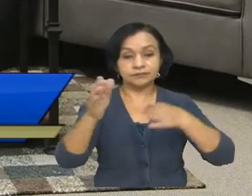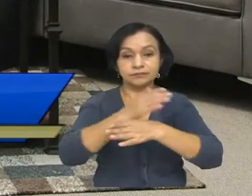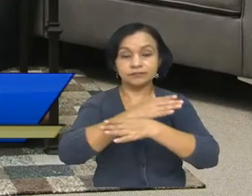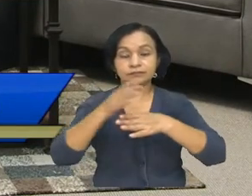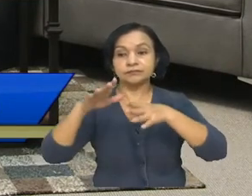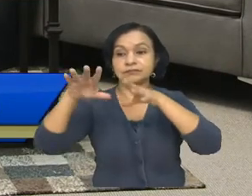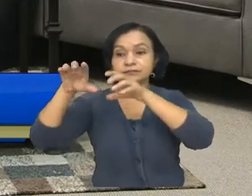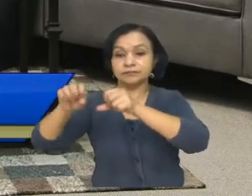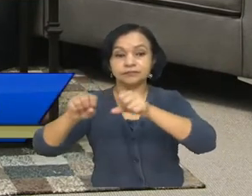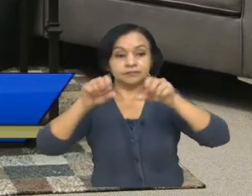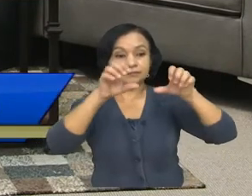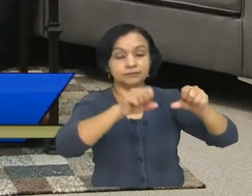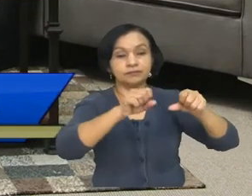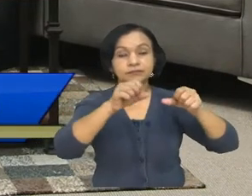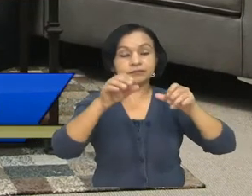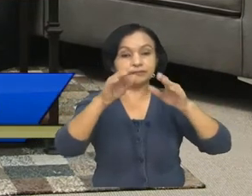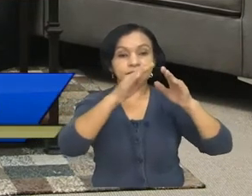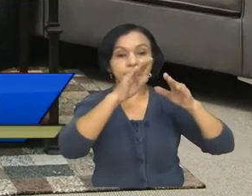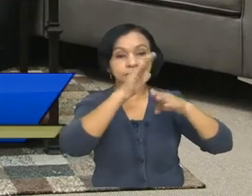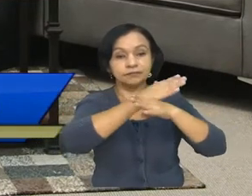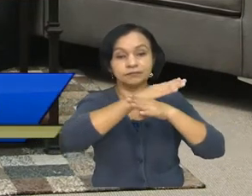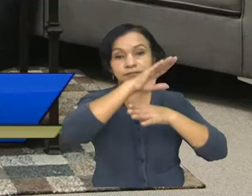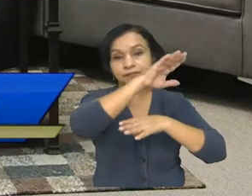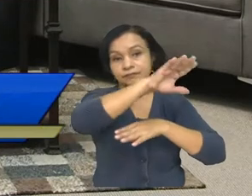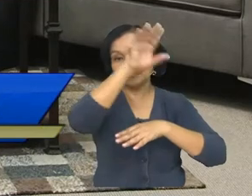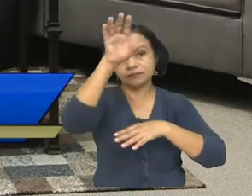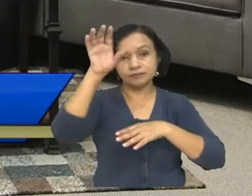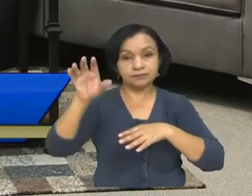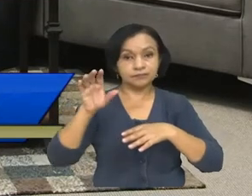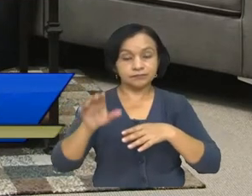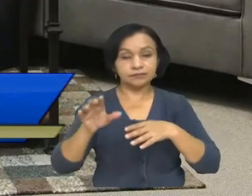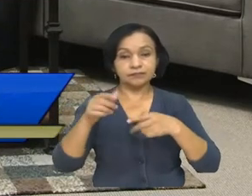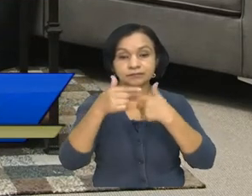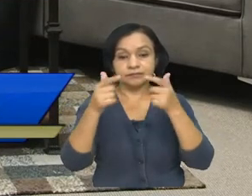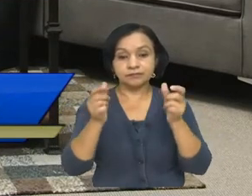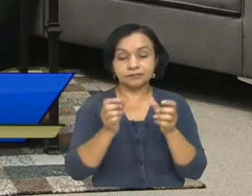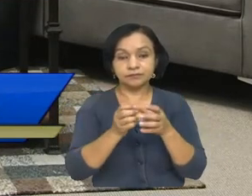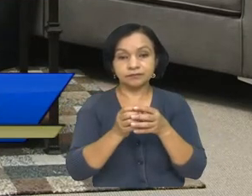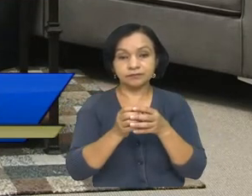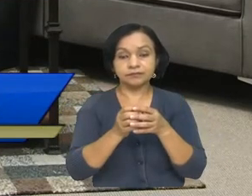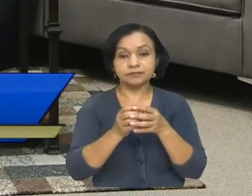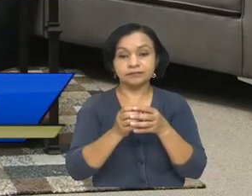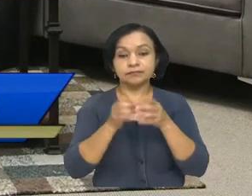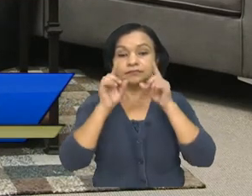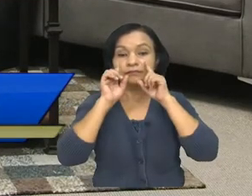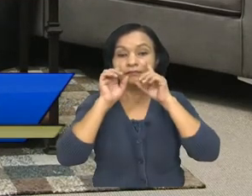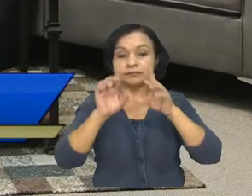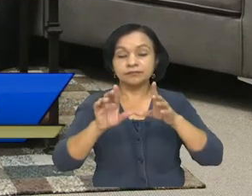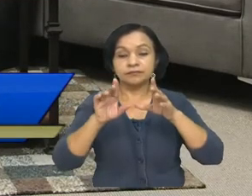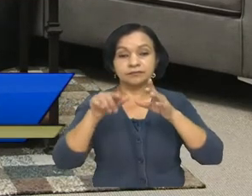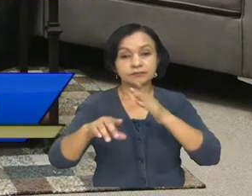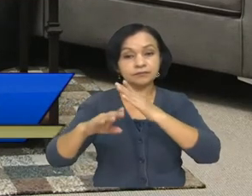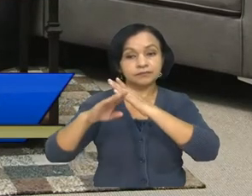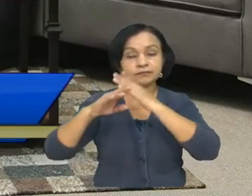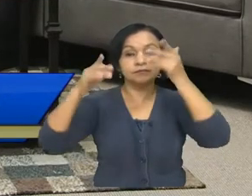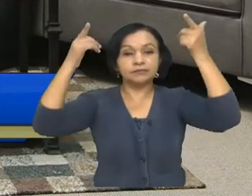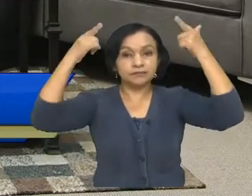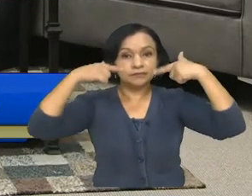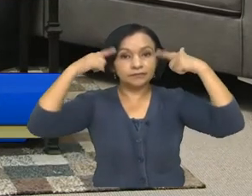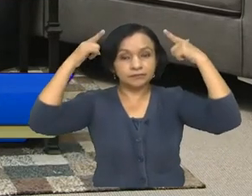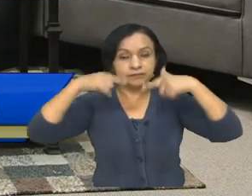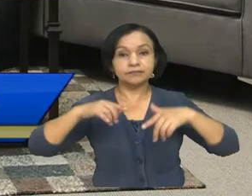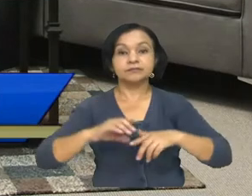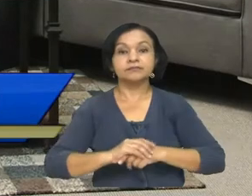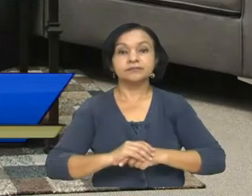tomas de las otras ciudades, y otro grupo grande se quedó en todo lo que fue la resistencia en Masaya.